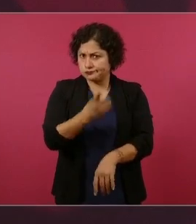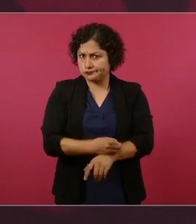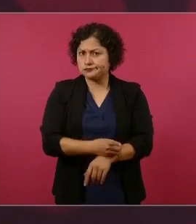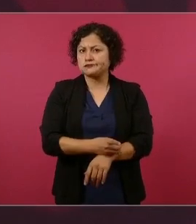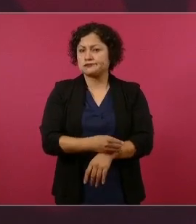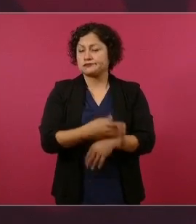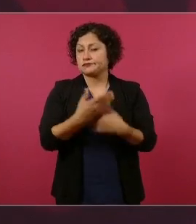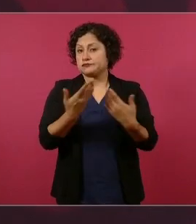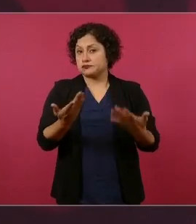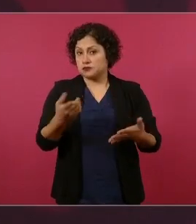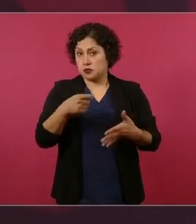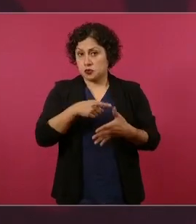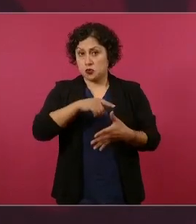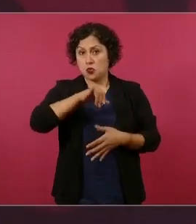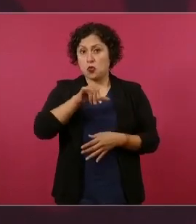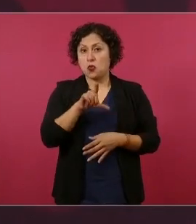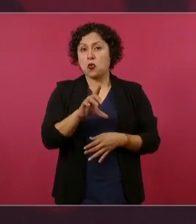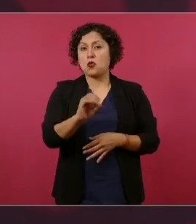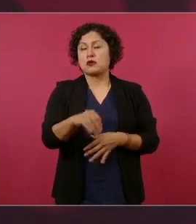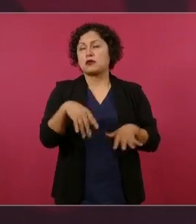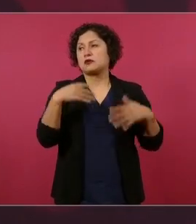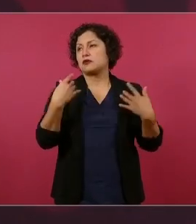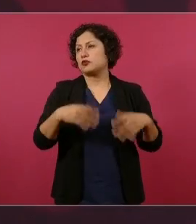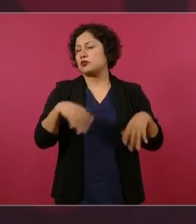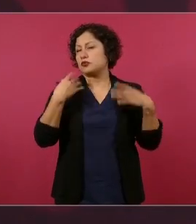un destacadísimo